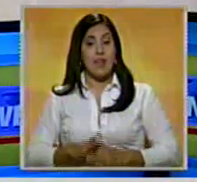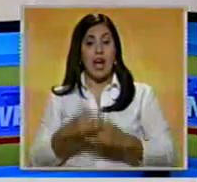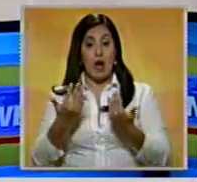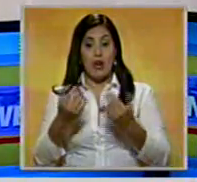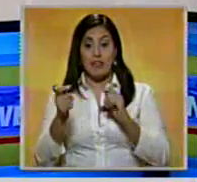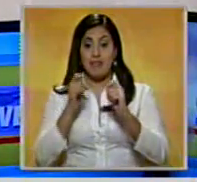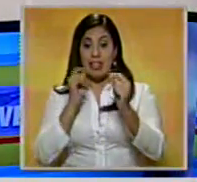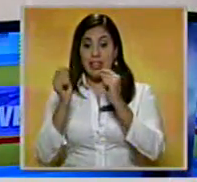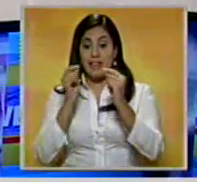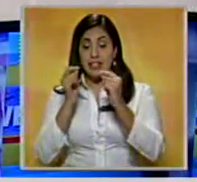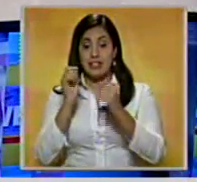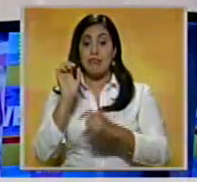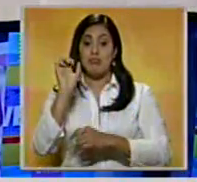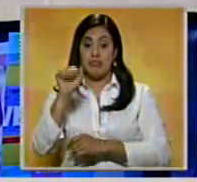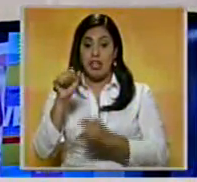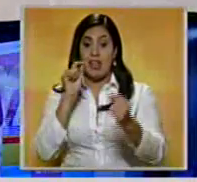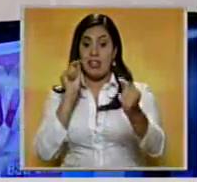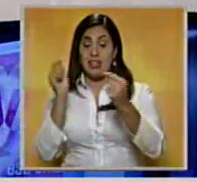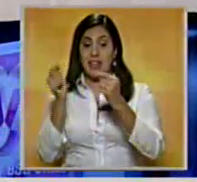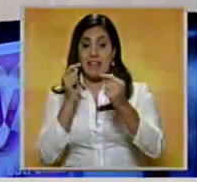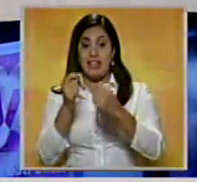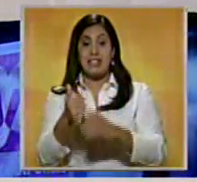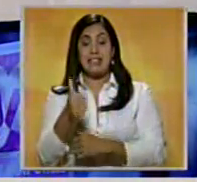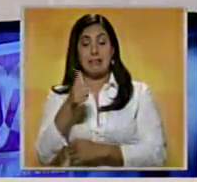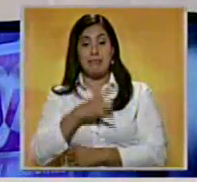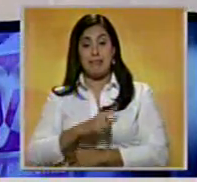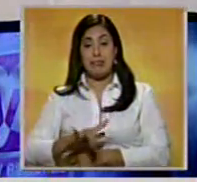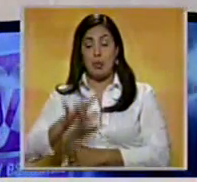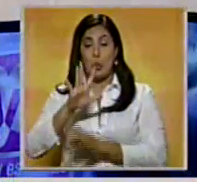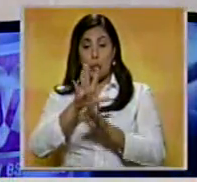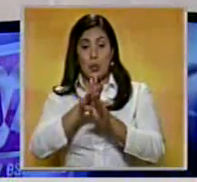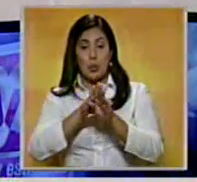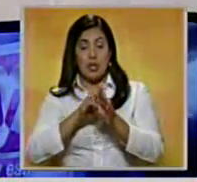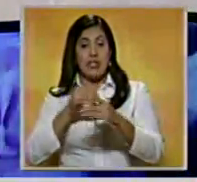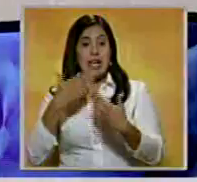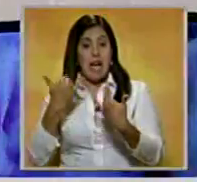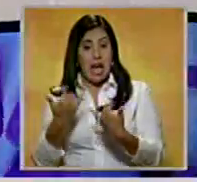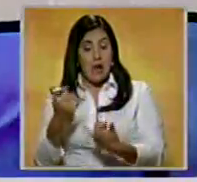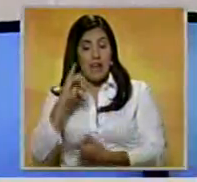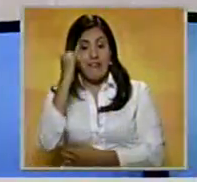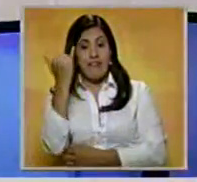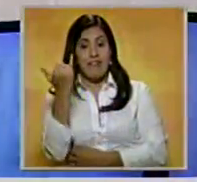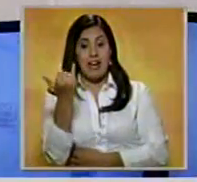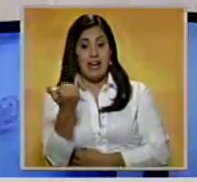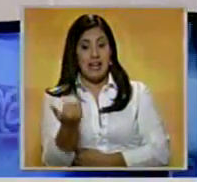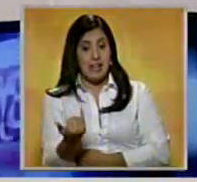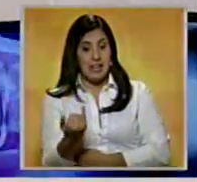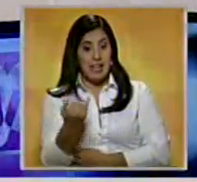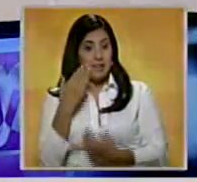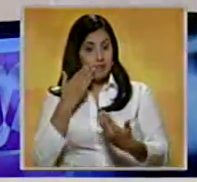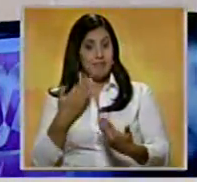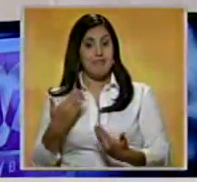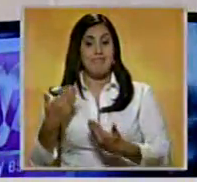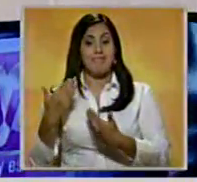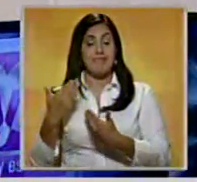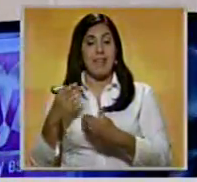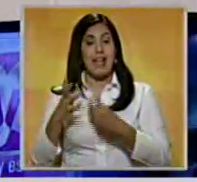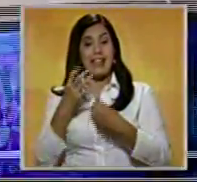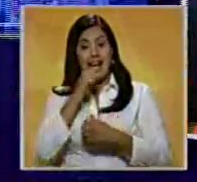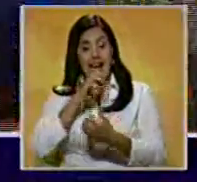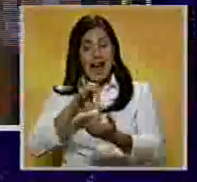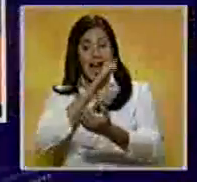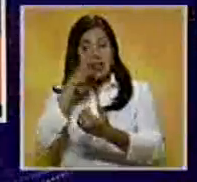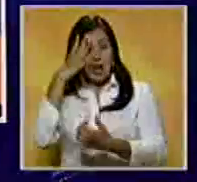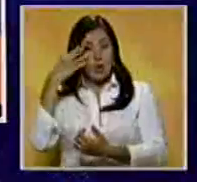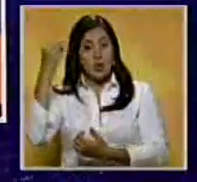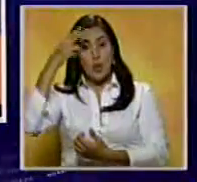Y ahora una gran entrevista. Así es, una entrevista con mucho romanticismo. Ahí está nuestra compañera Federica Guzmán, nada más y nada menos, con el